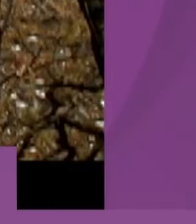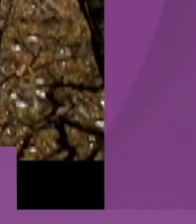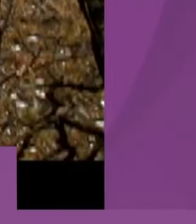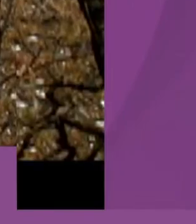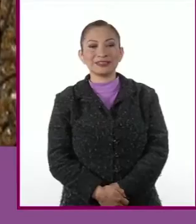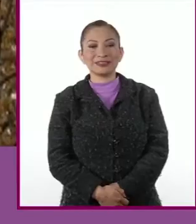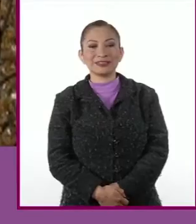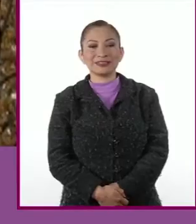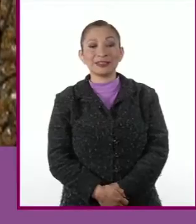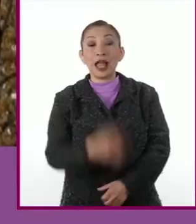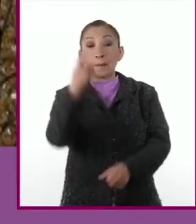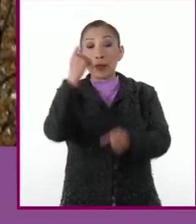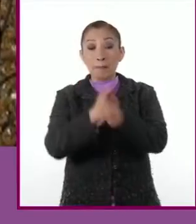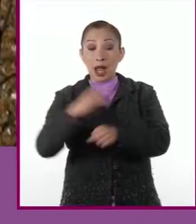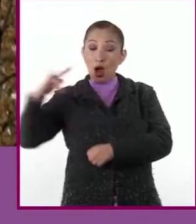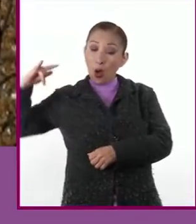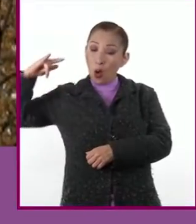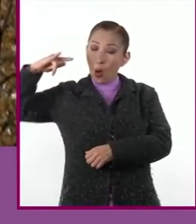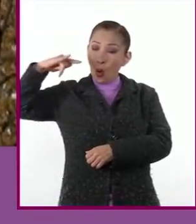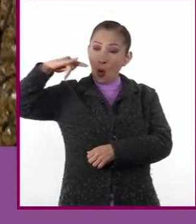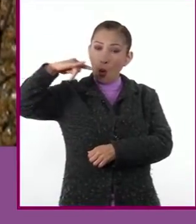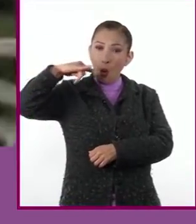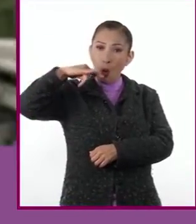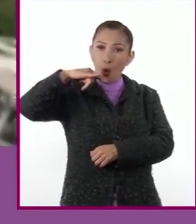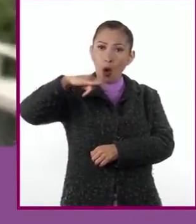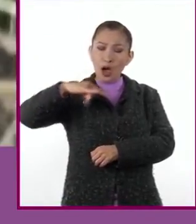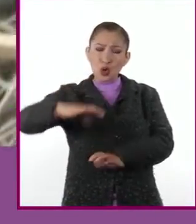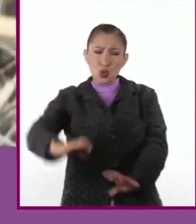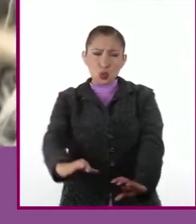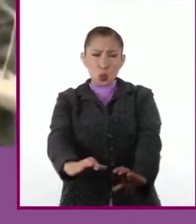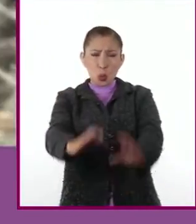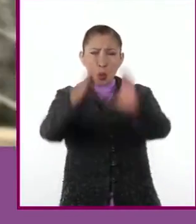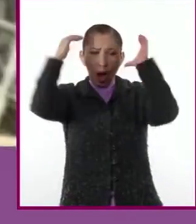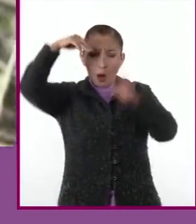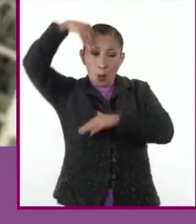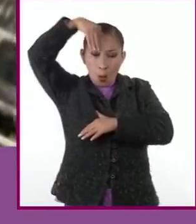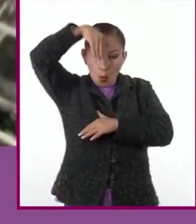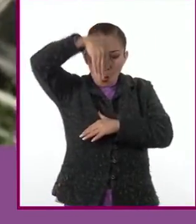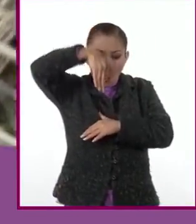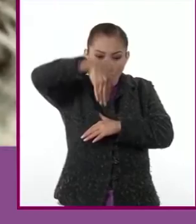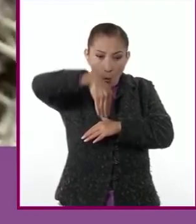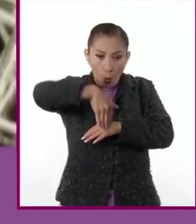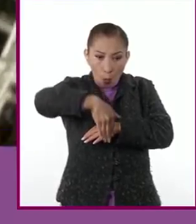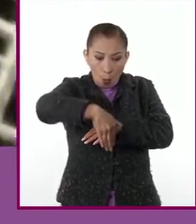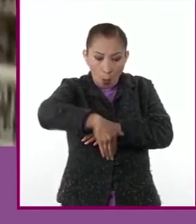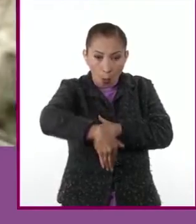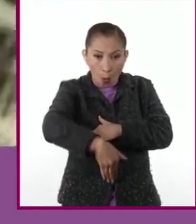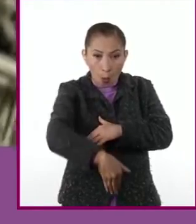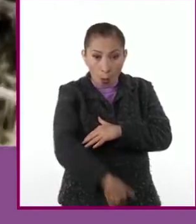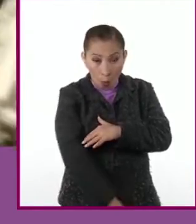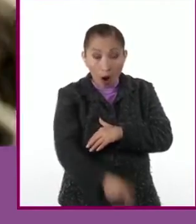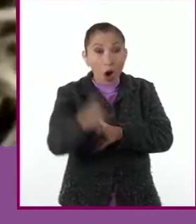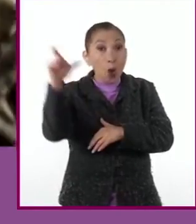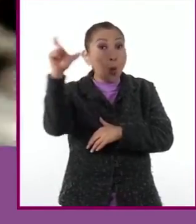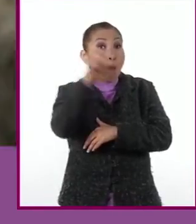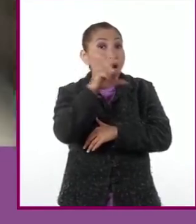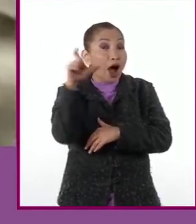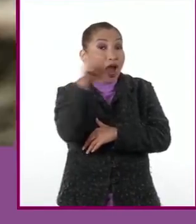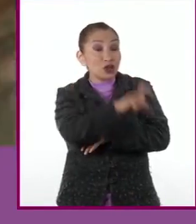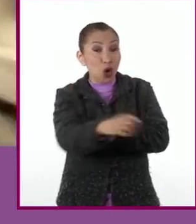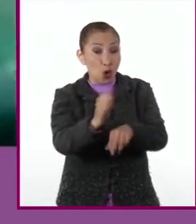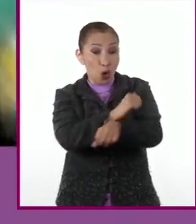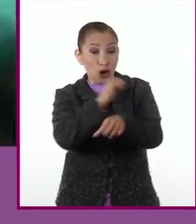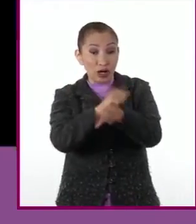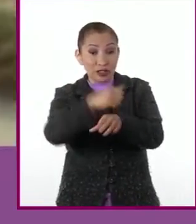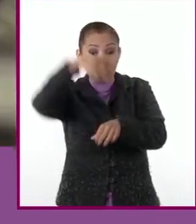En la primera bajada del juego acumulamos gran velocidad en picada hacia el suelo. En el momento que el